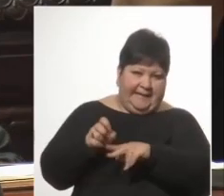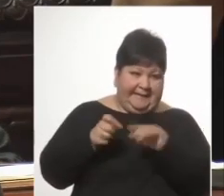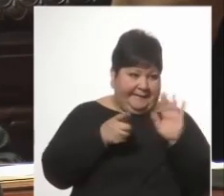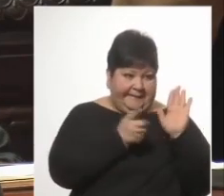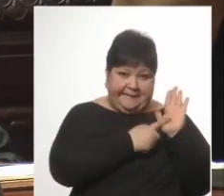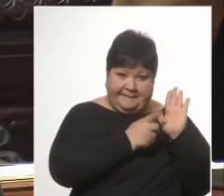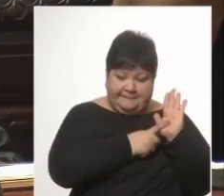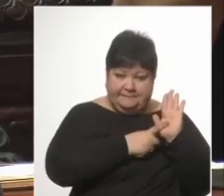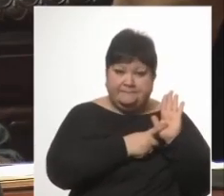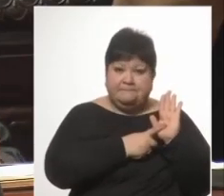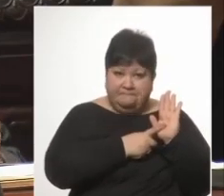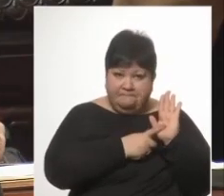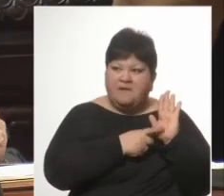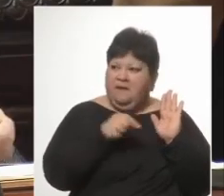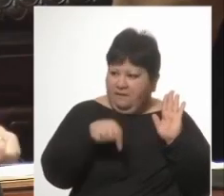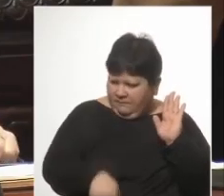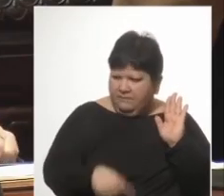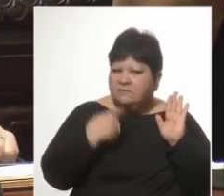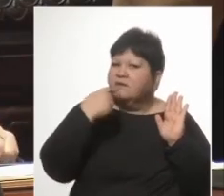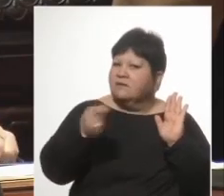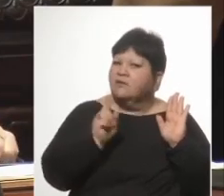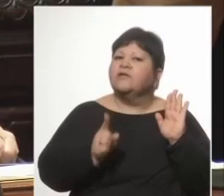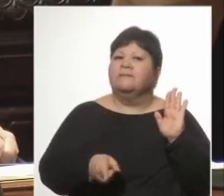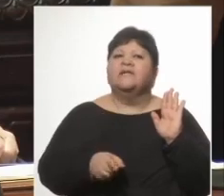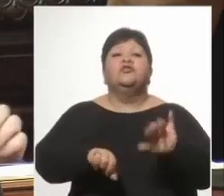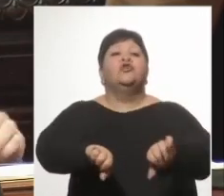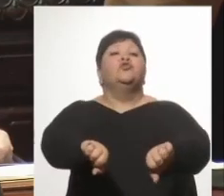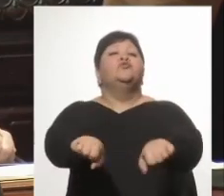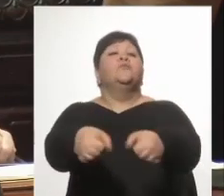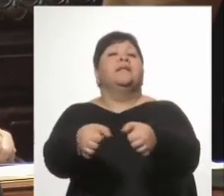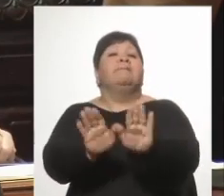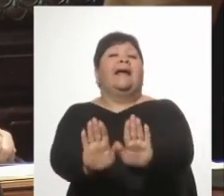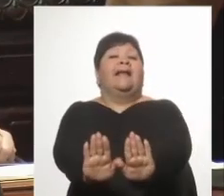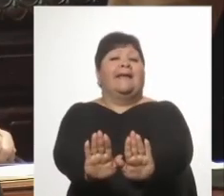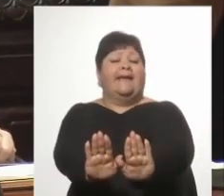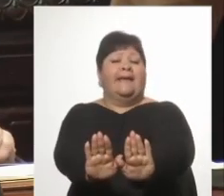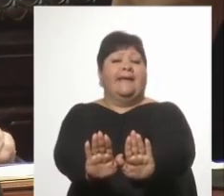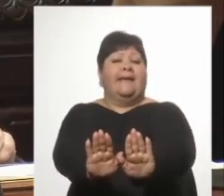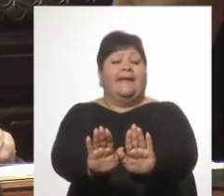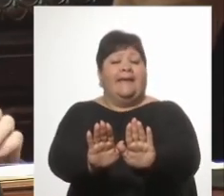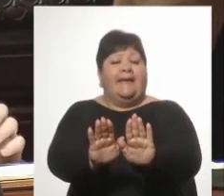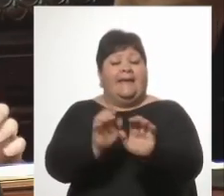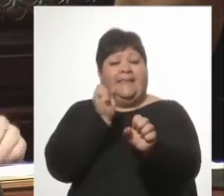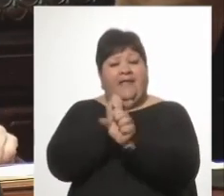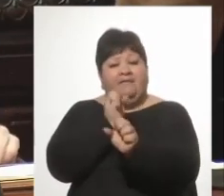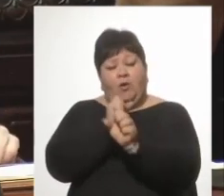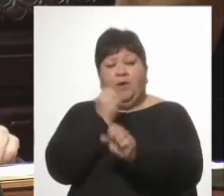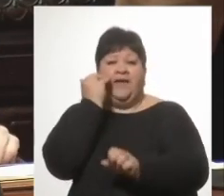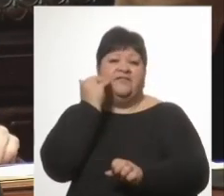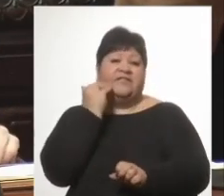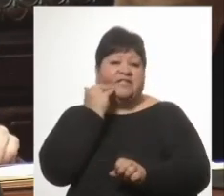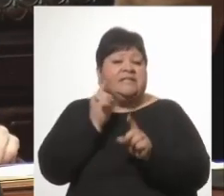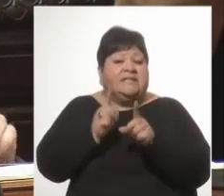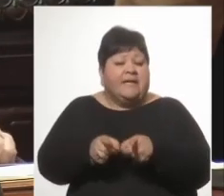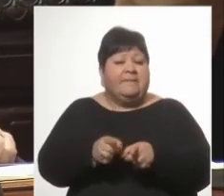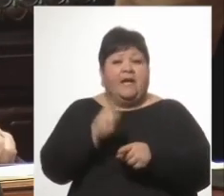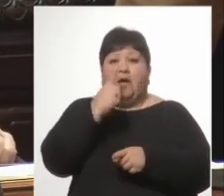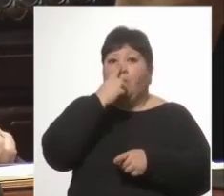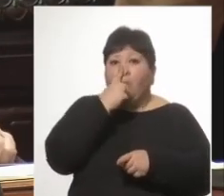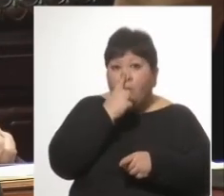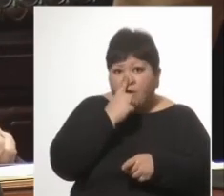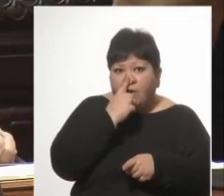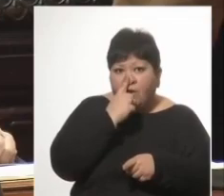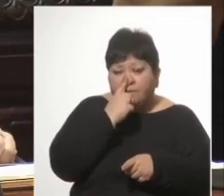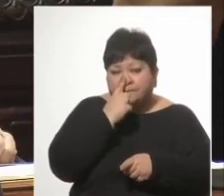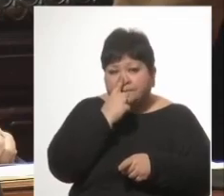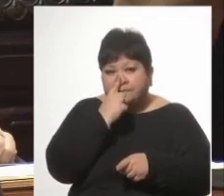también, que yo paré las actuaciones en abril y paré las actuaciones en junio. Y